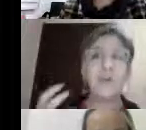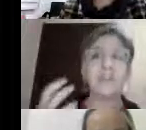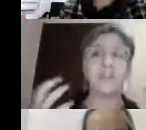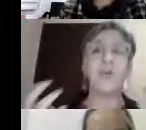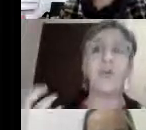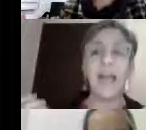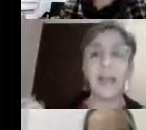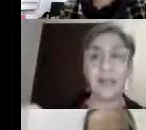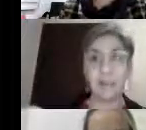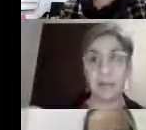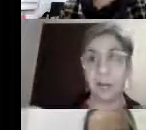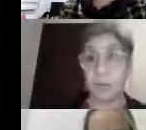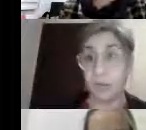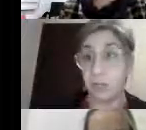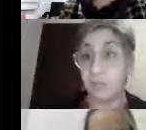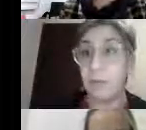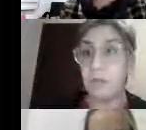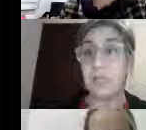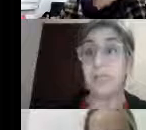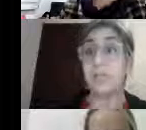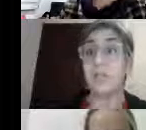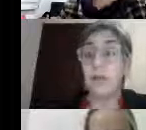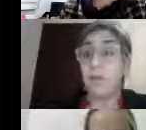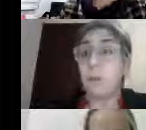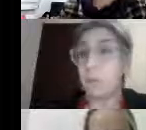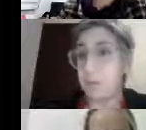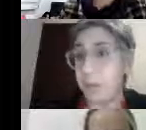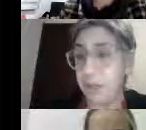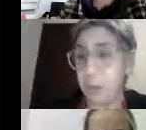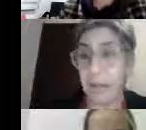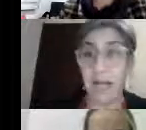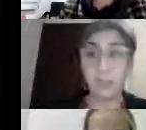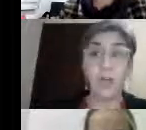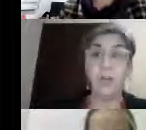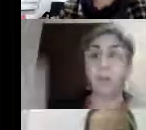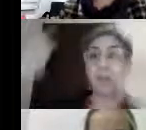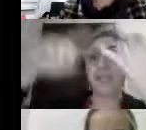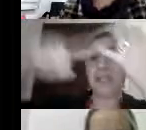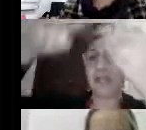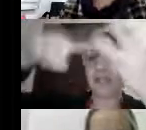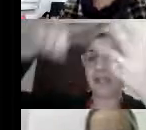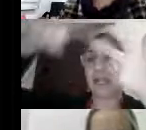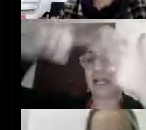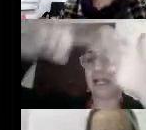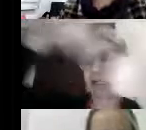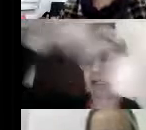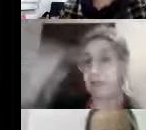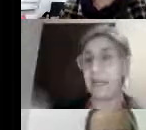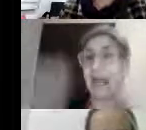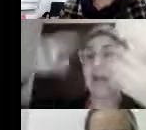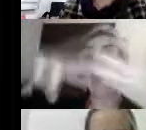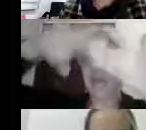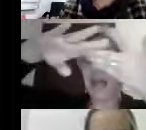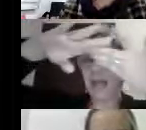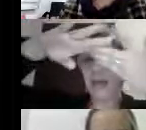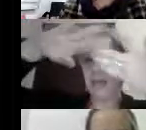cantidad de cosas incorporadas para los anticonceptivos y decimos, ¿cómo podemos prevenir un embarazo? Y podemos de esta